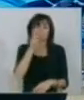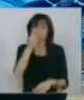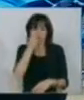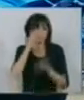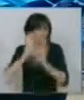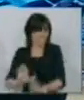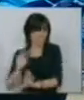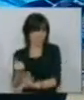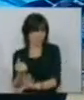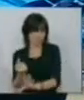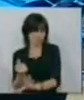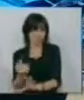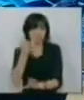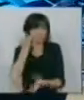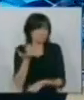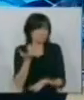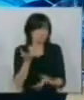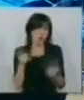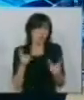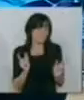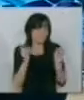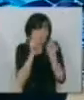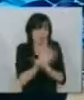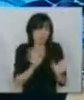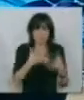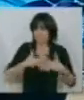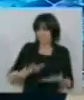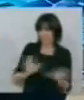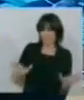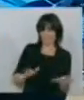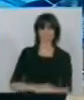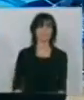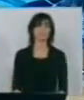solo y no tiene trastorno de ansiedad de separación, sino vamos a verlo.